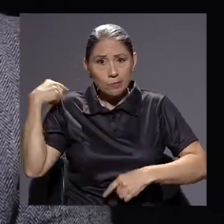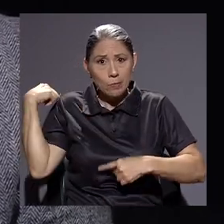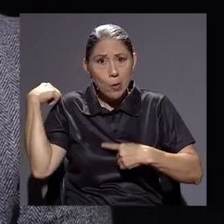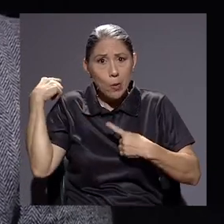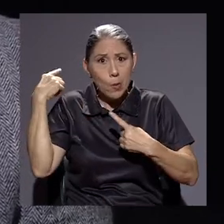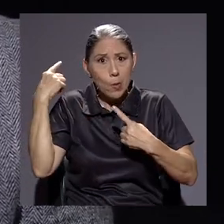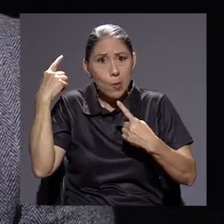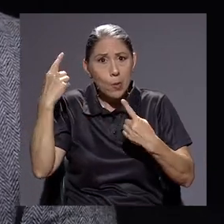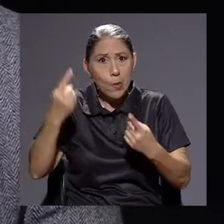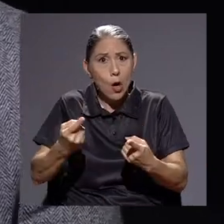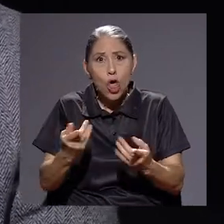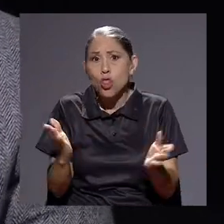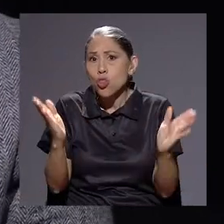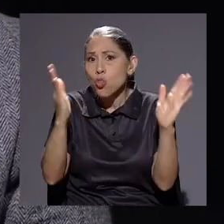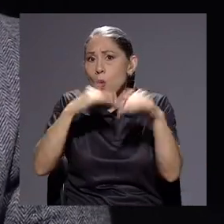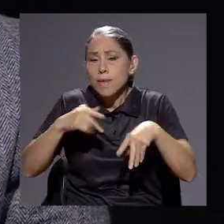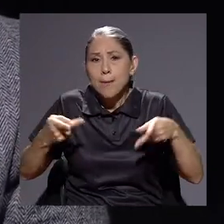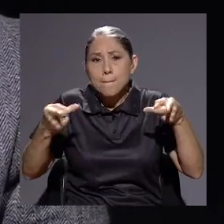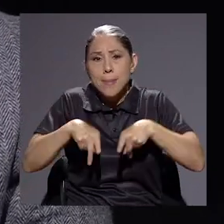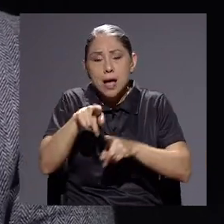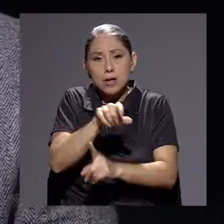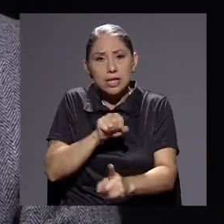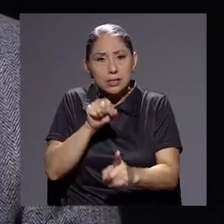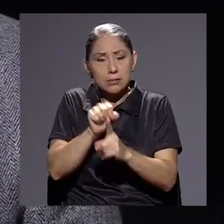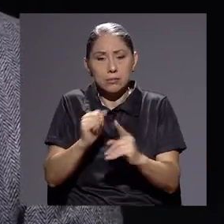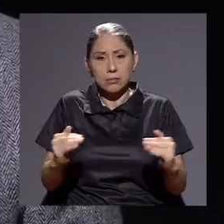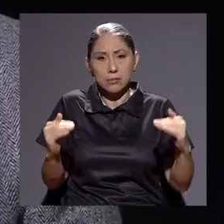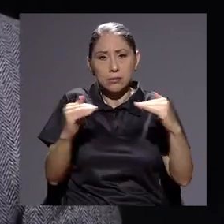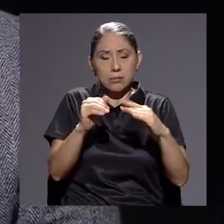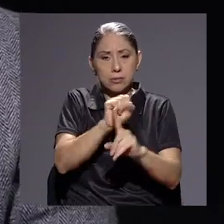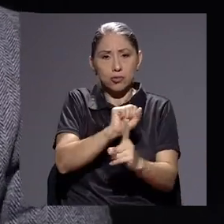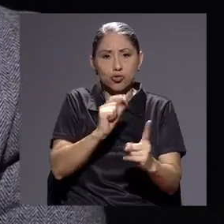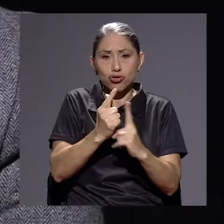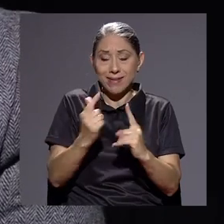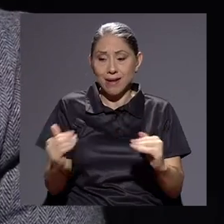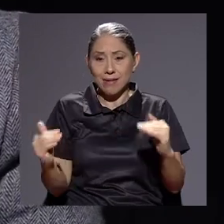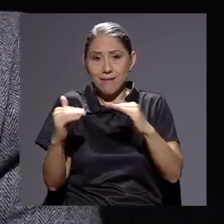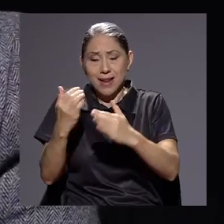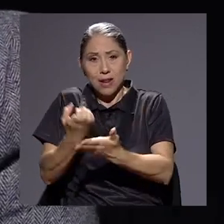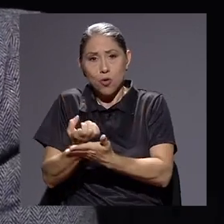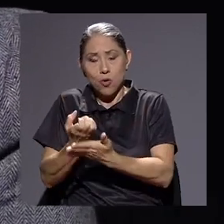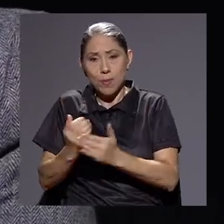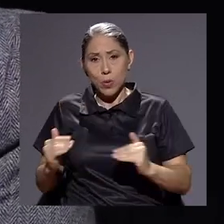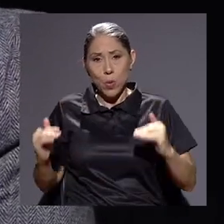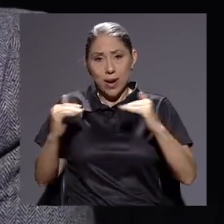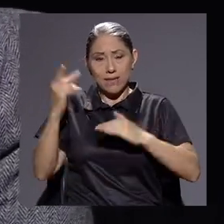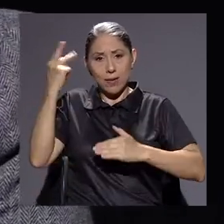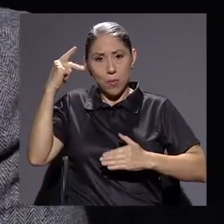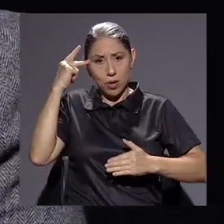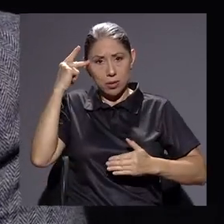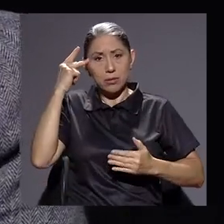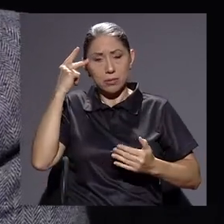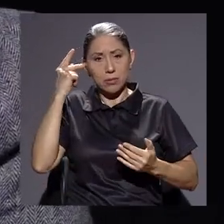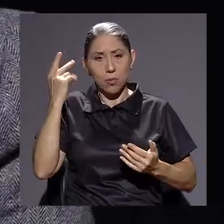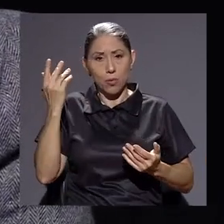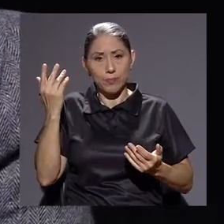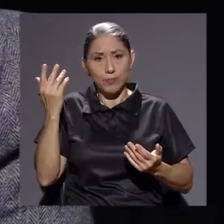una situación en la cual tanto a nivel social como a nivel económico, a nivel